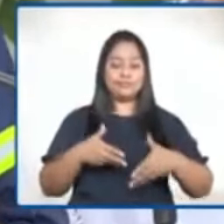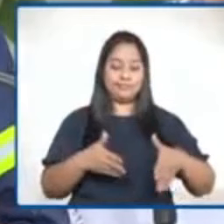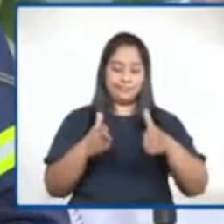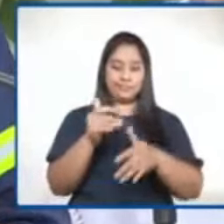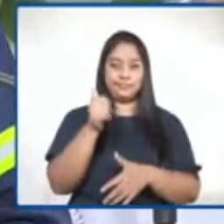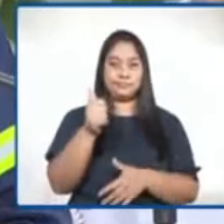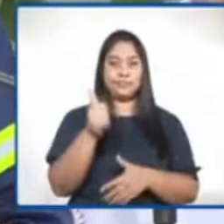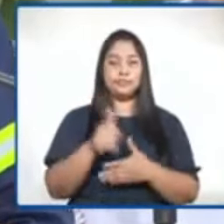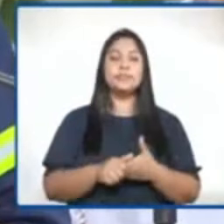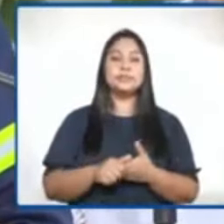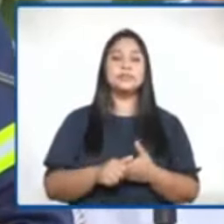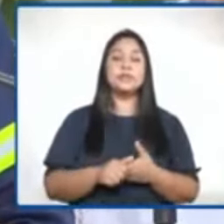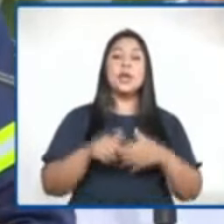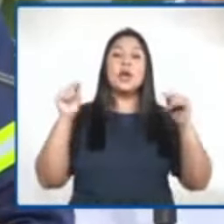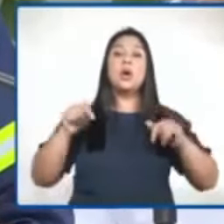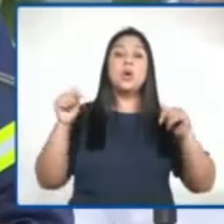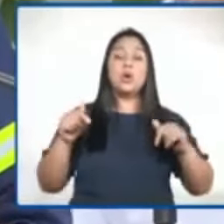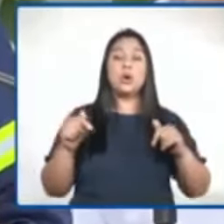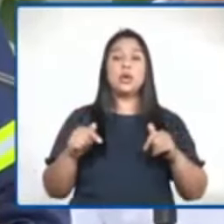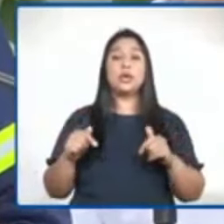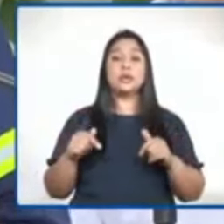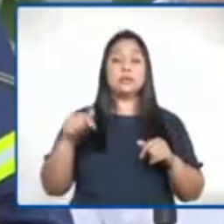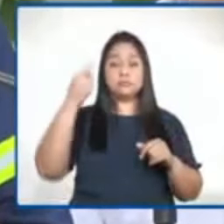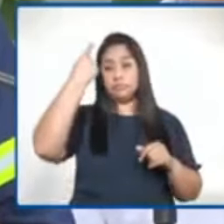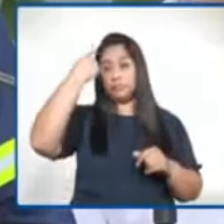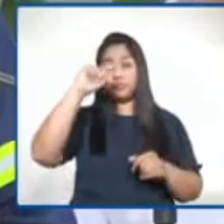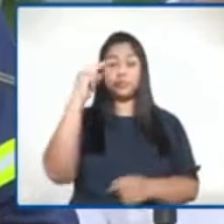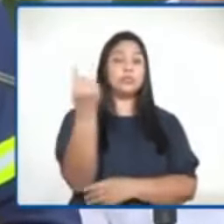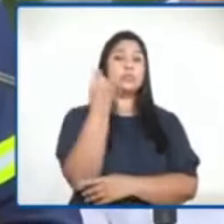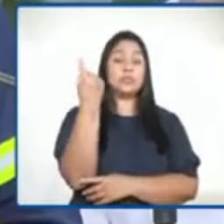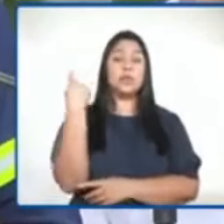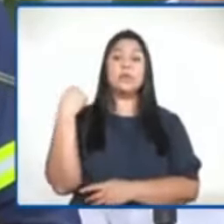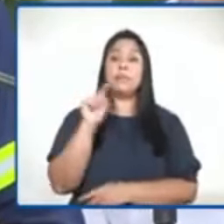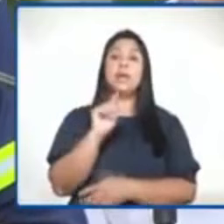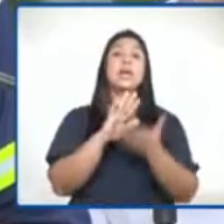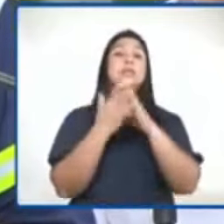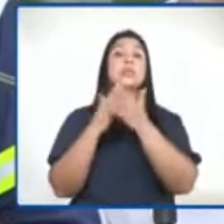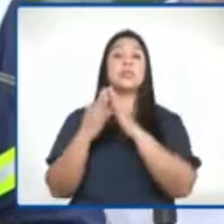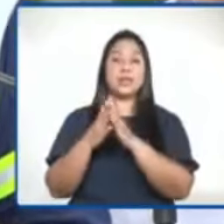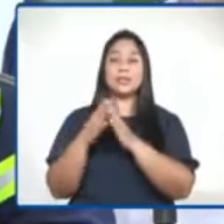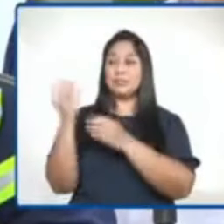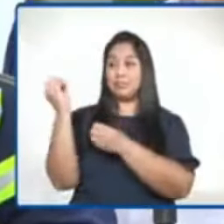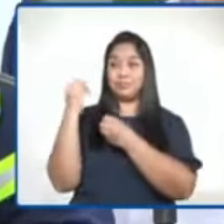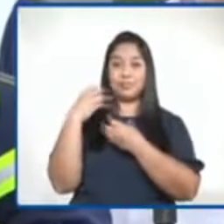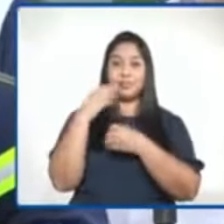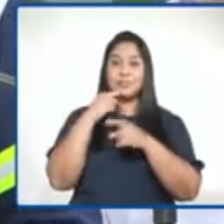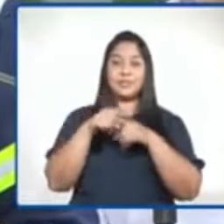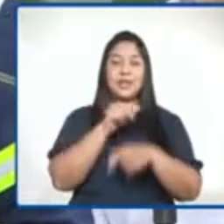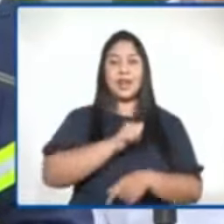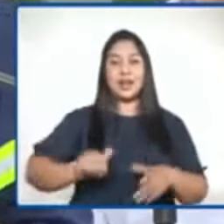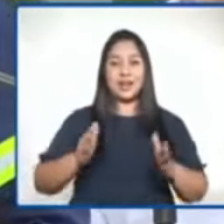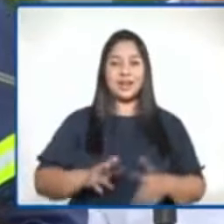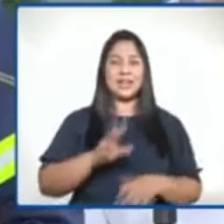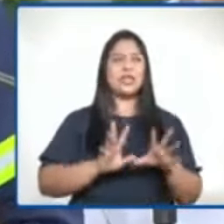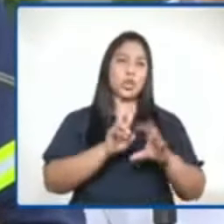carreteras. Hoy es un día importante para esas comunidades que, como me lo comentaba la señora alcaldesa, más de